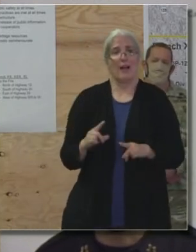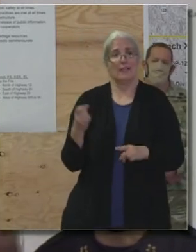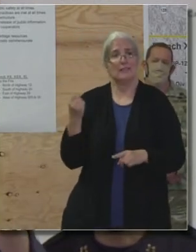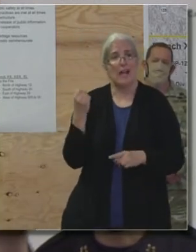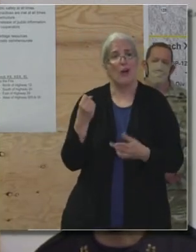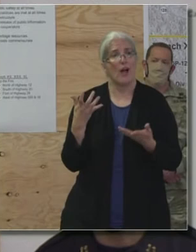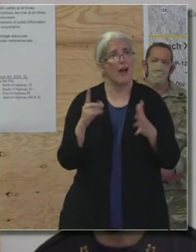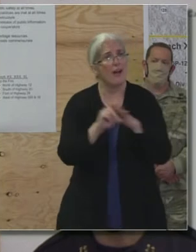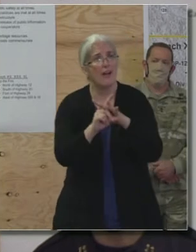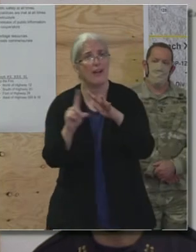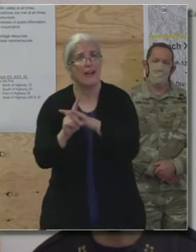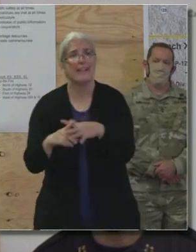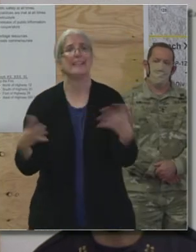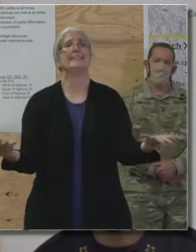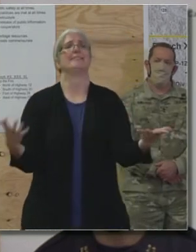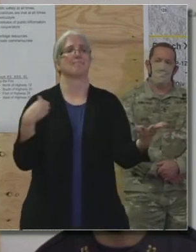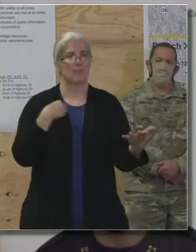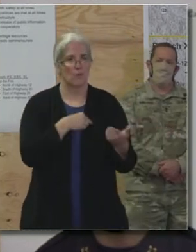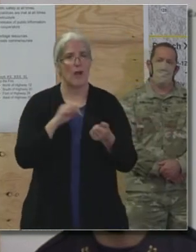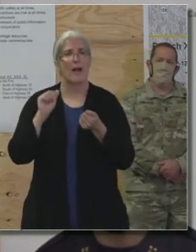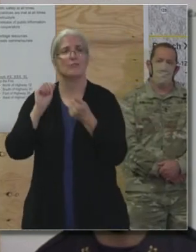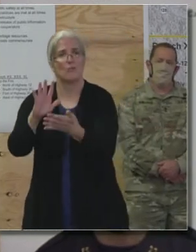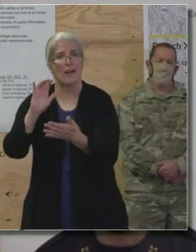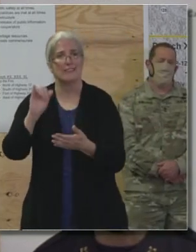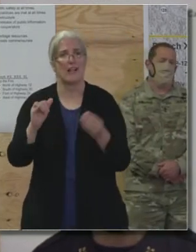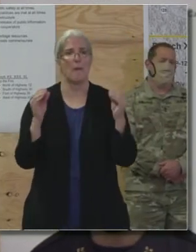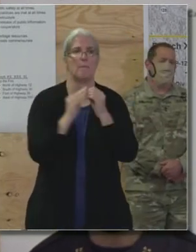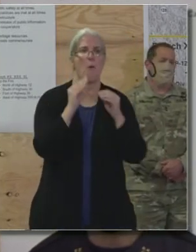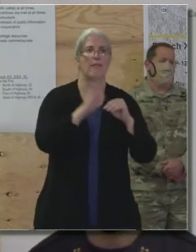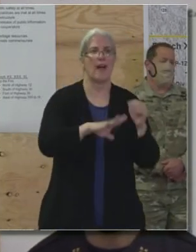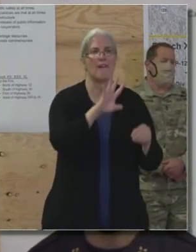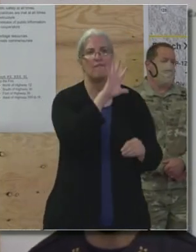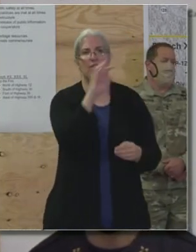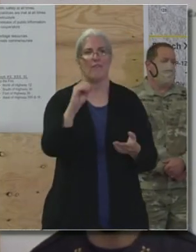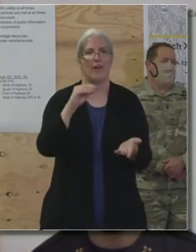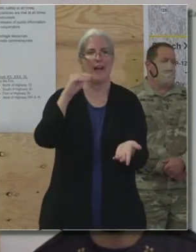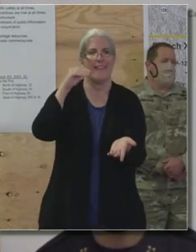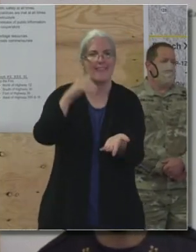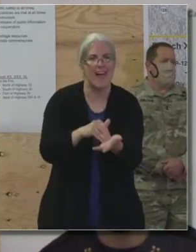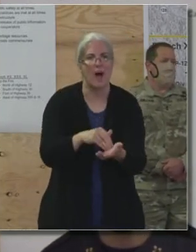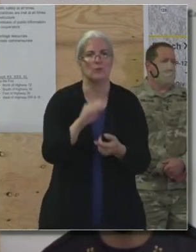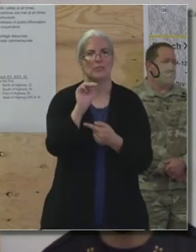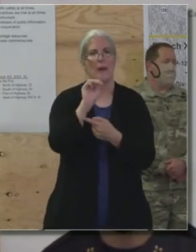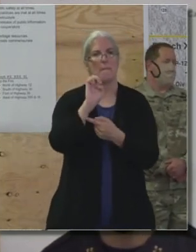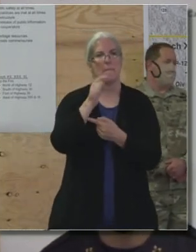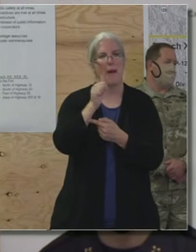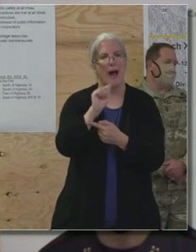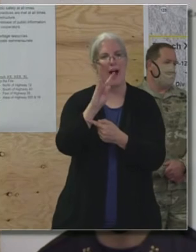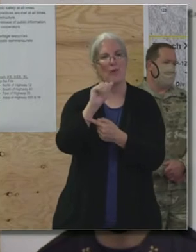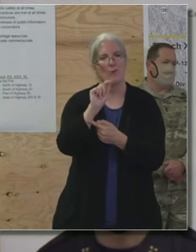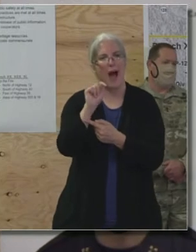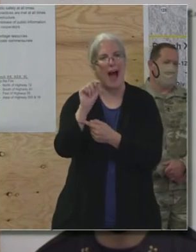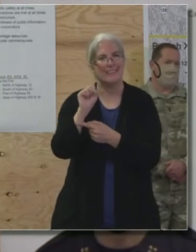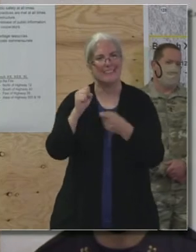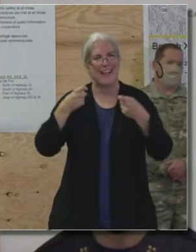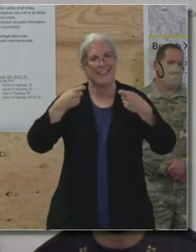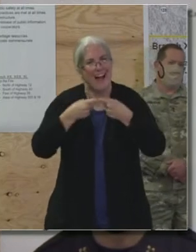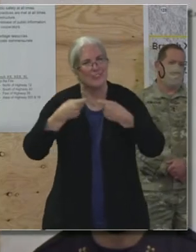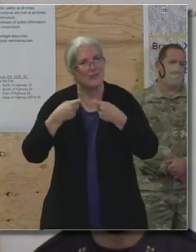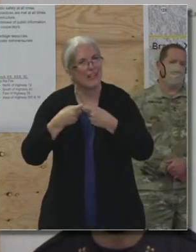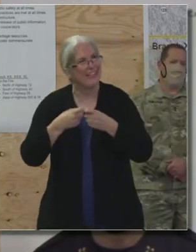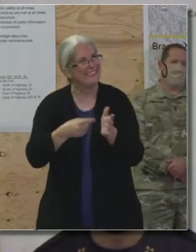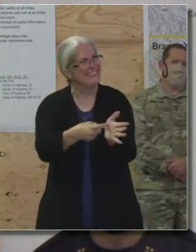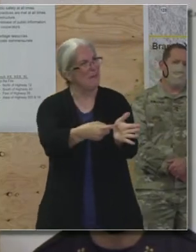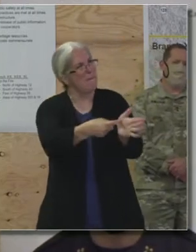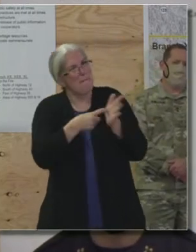pudimos abordar la magnitud de más de 50 mil megavatios que faltaron en la historia de california